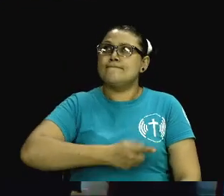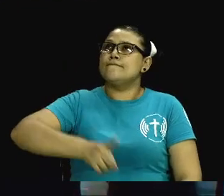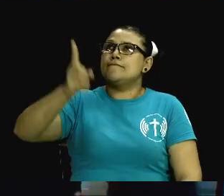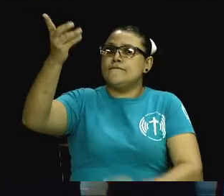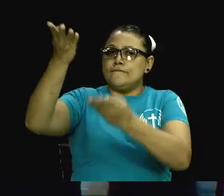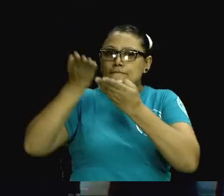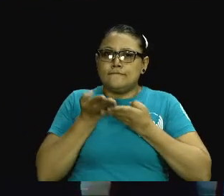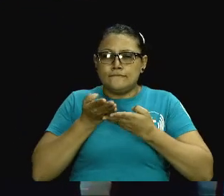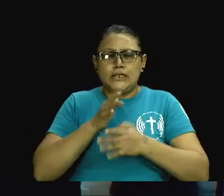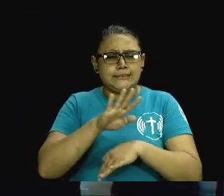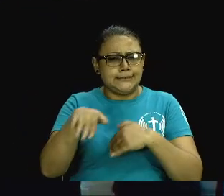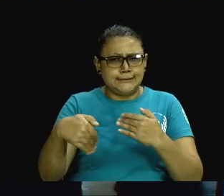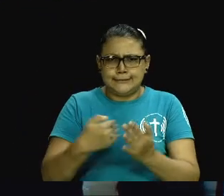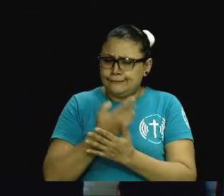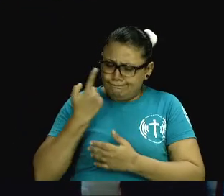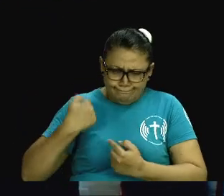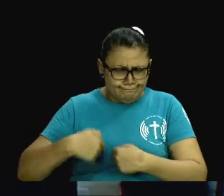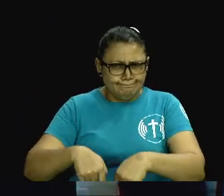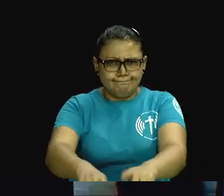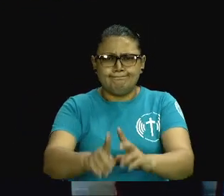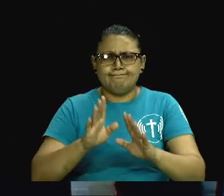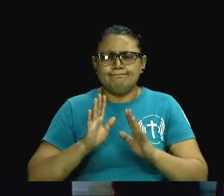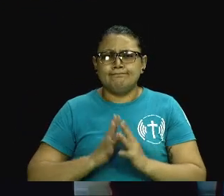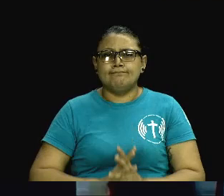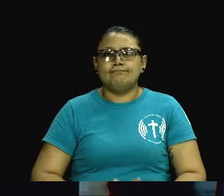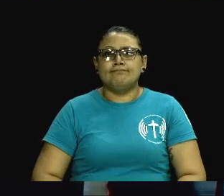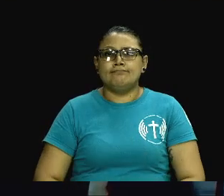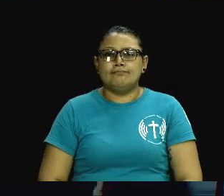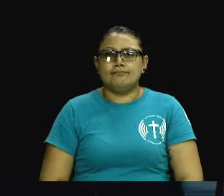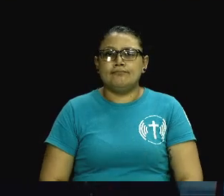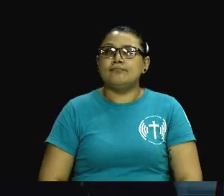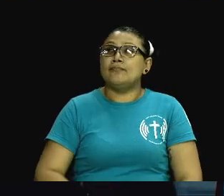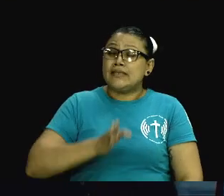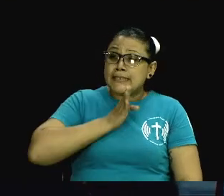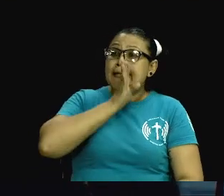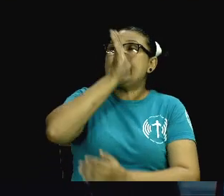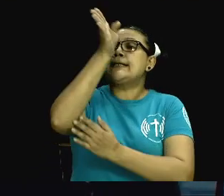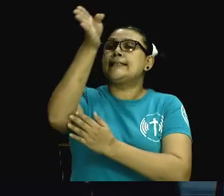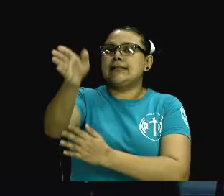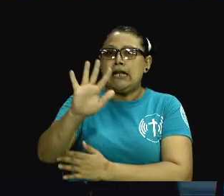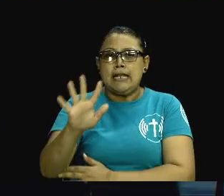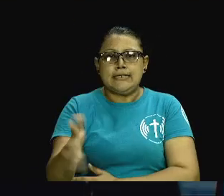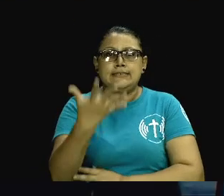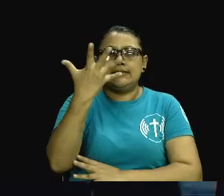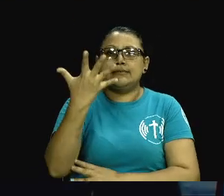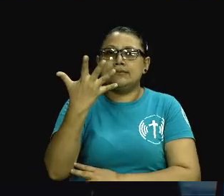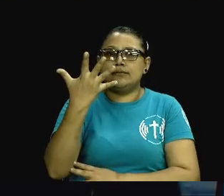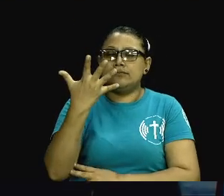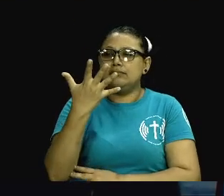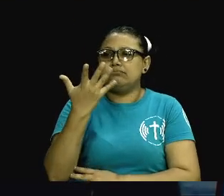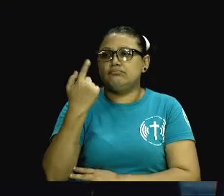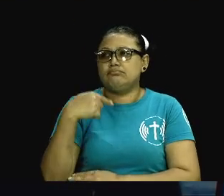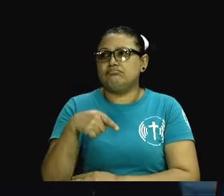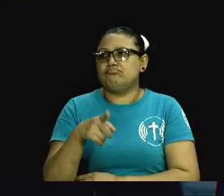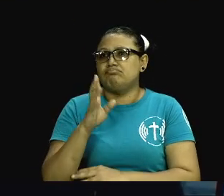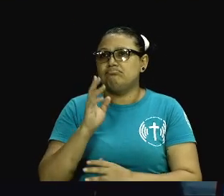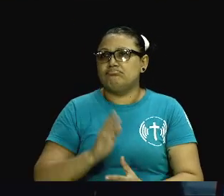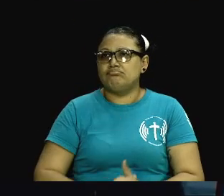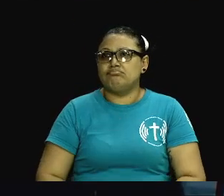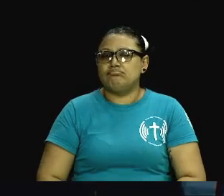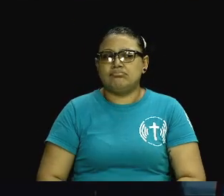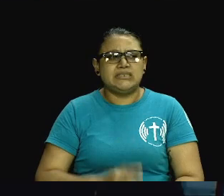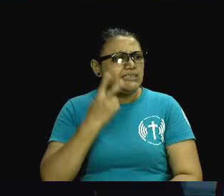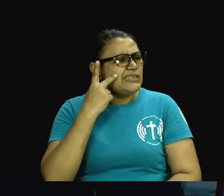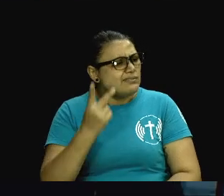que tenemos esa nube si está que nos va a indicar y subió la quinta vez y aún le decía elías